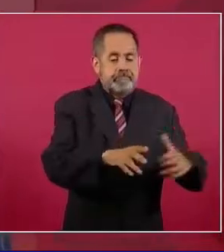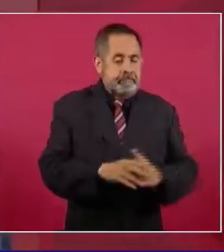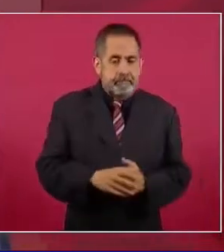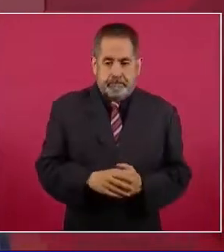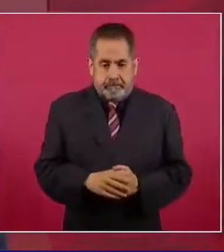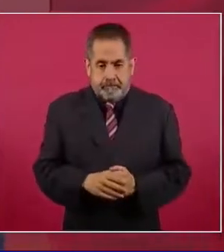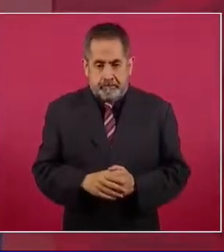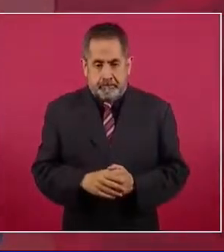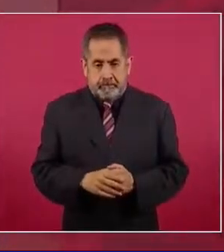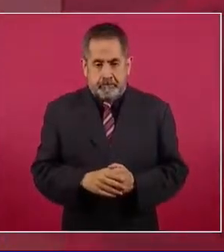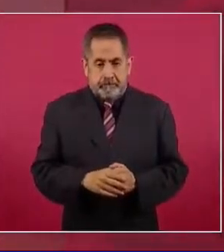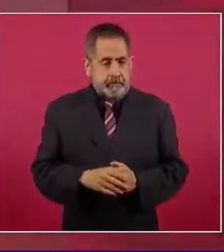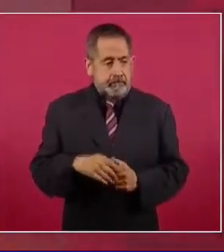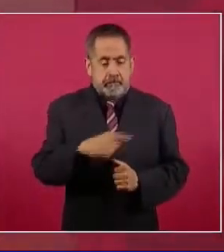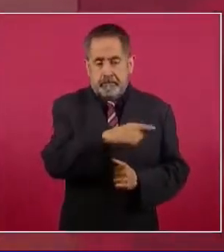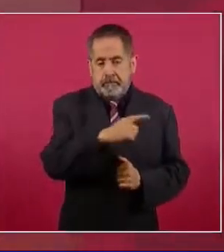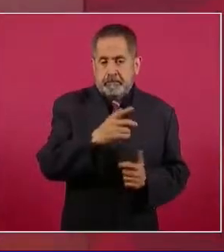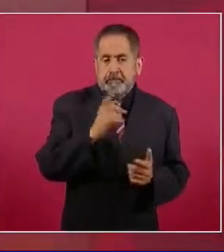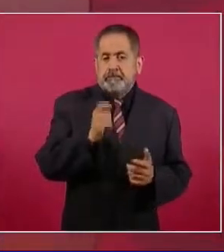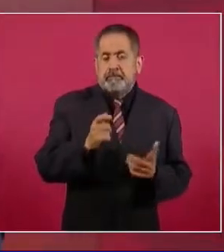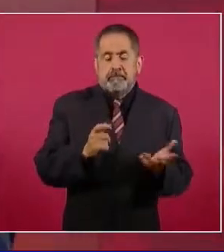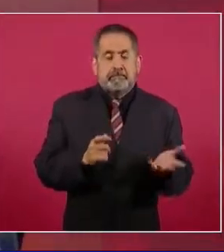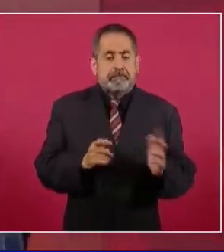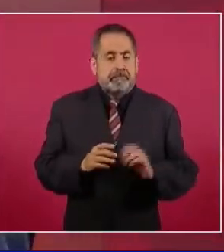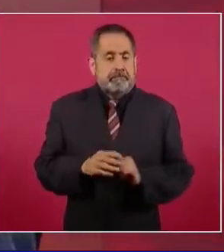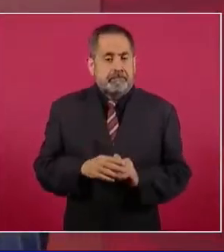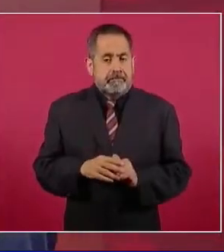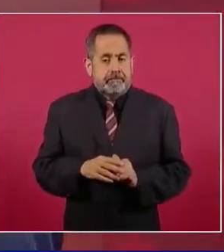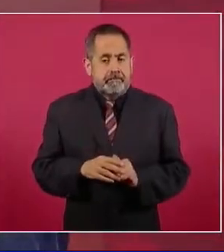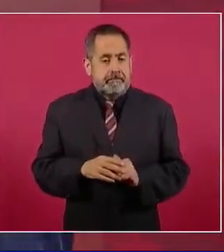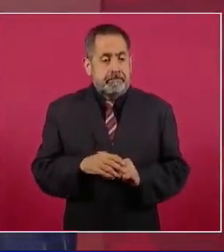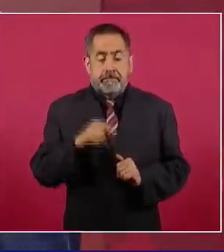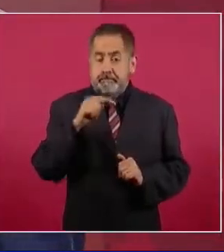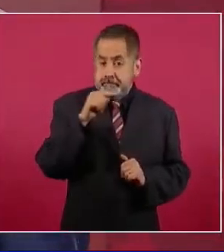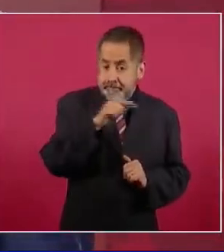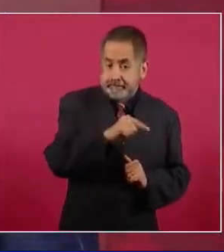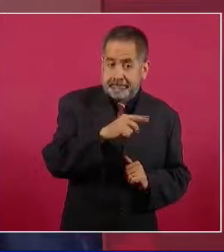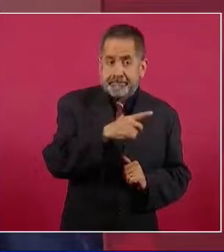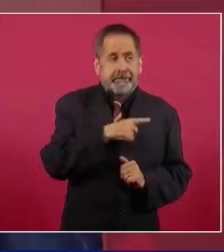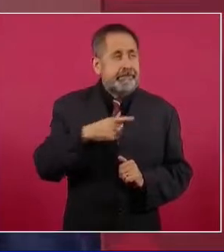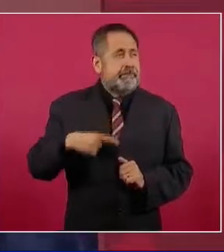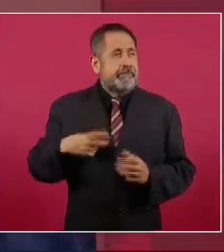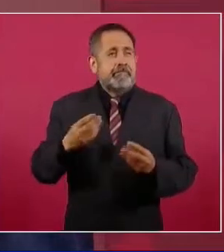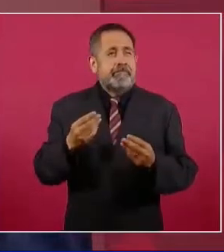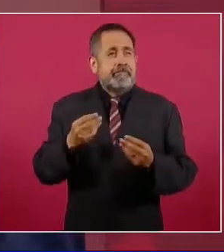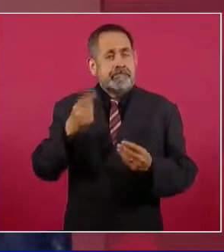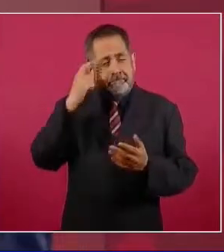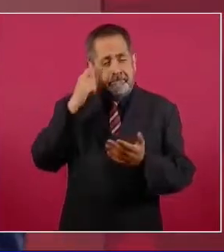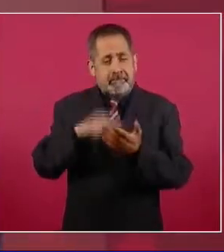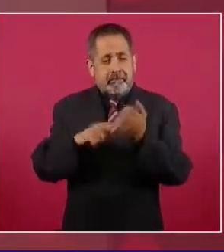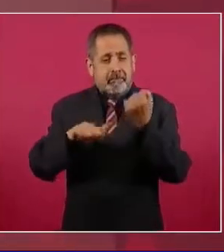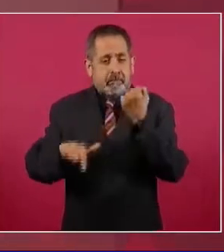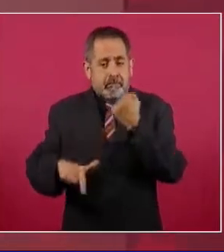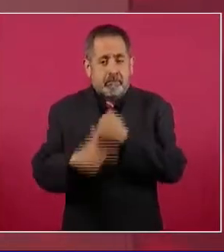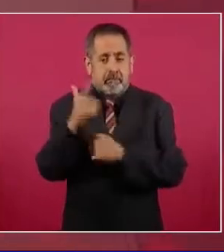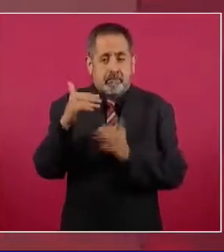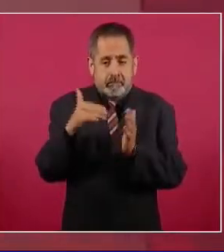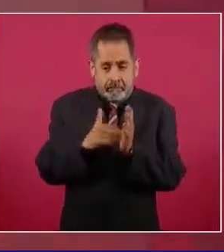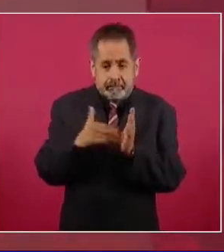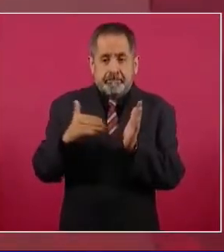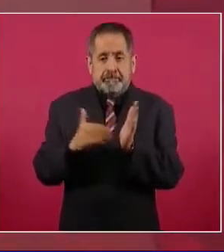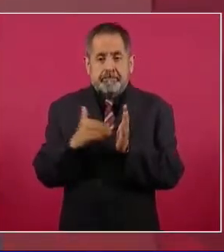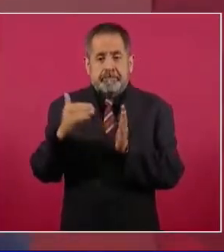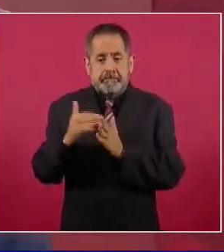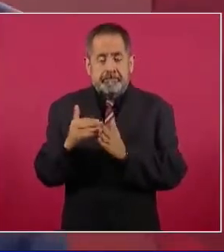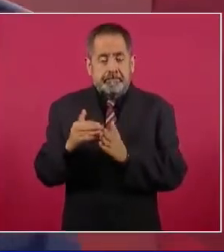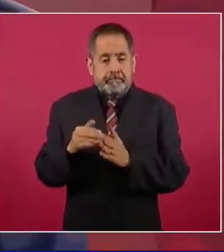no por venganza, sino porque debía, creo que como 12,000 millones al